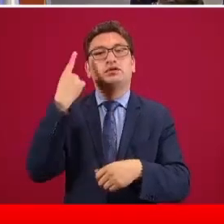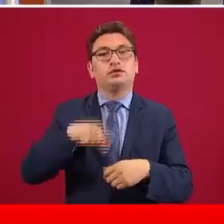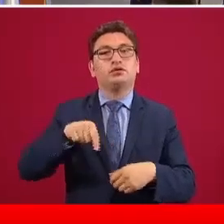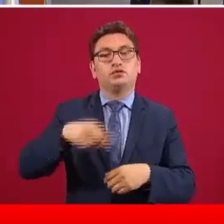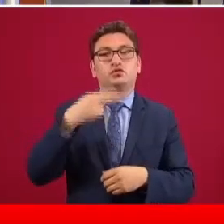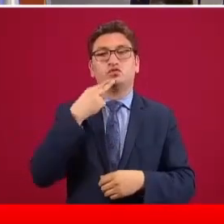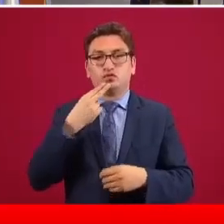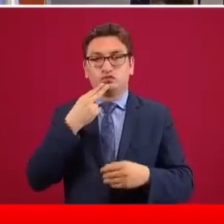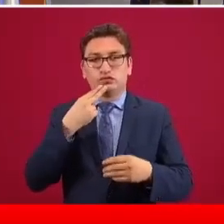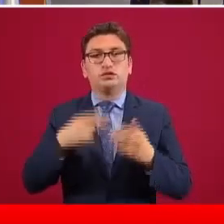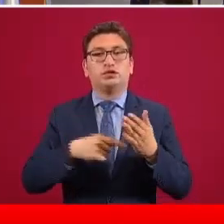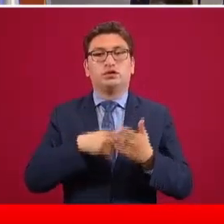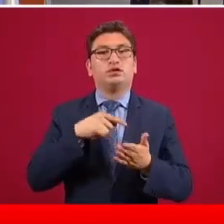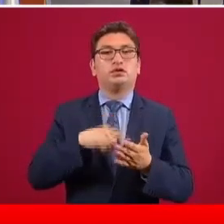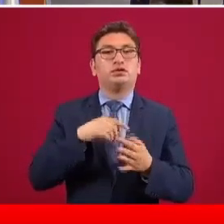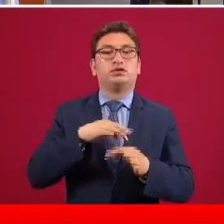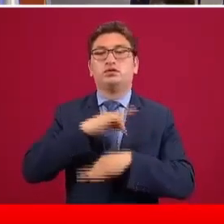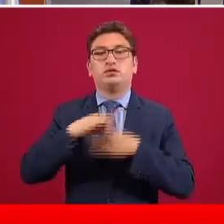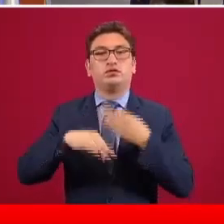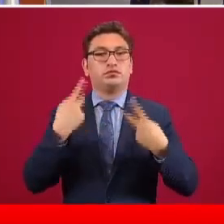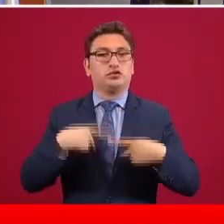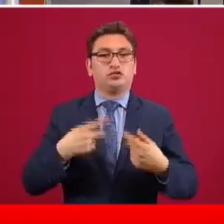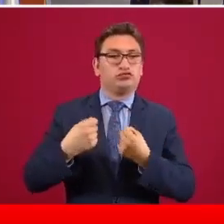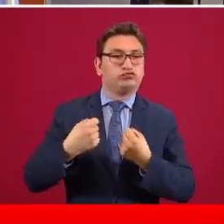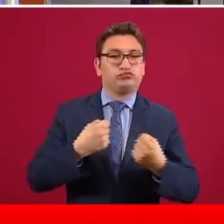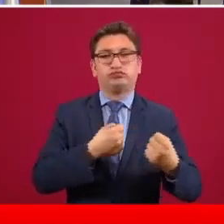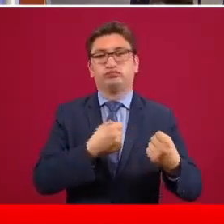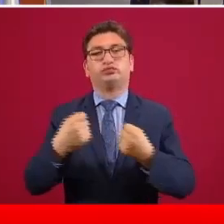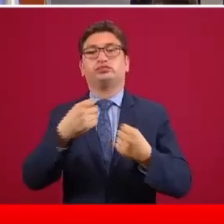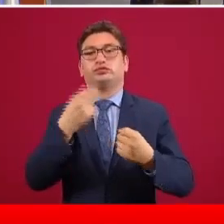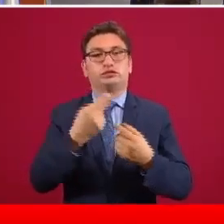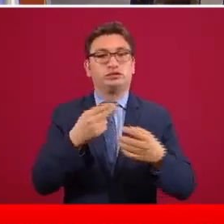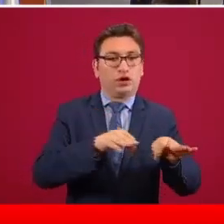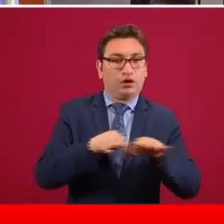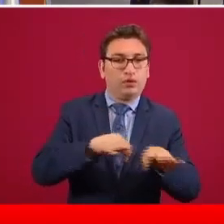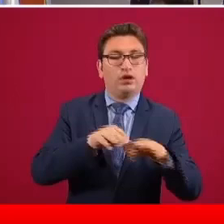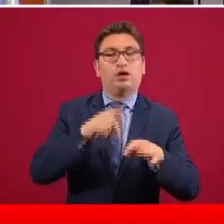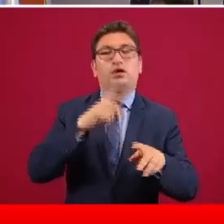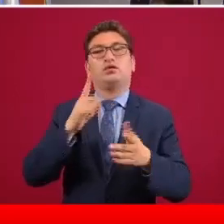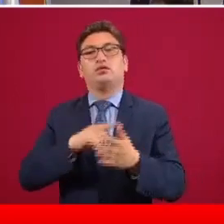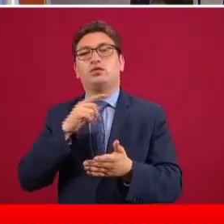mucho por todos los que siguen trasladándose por necesidad de trabajo,